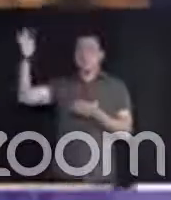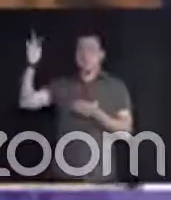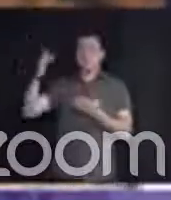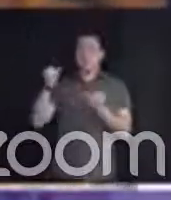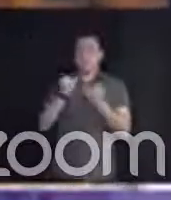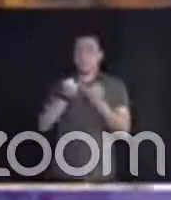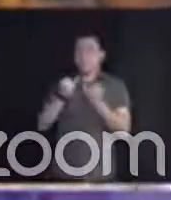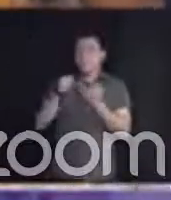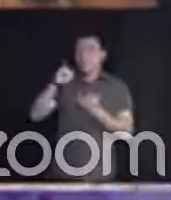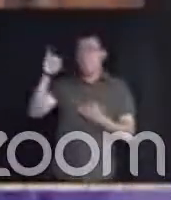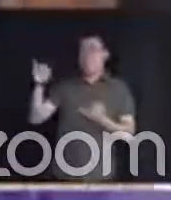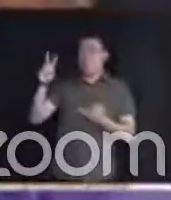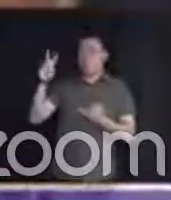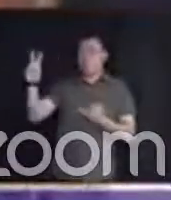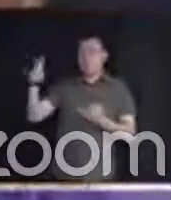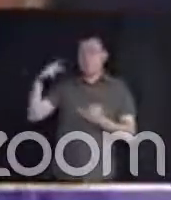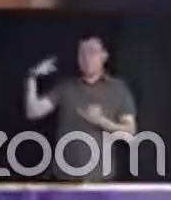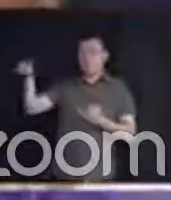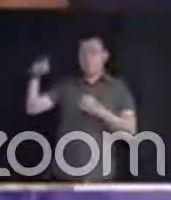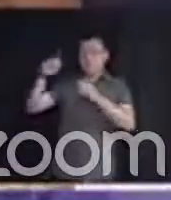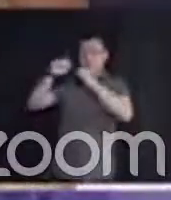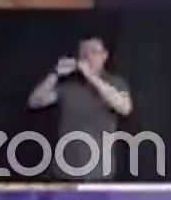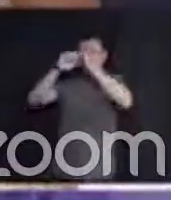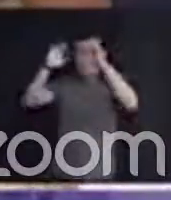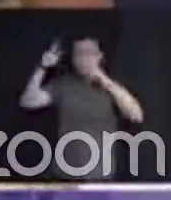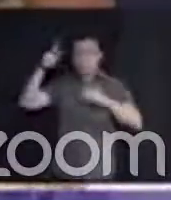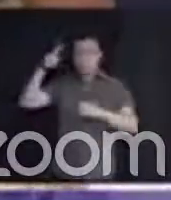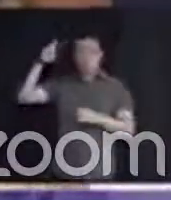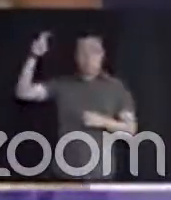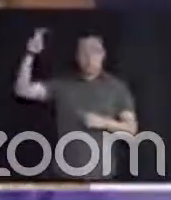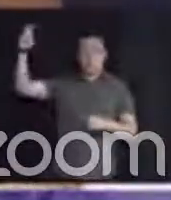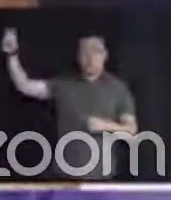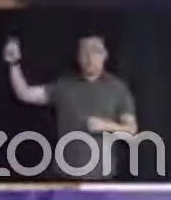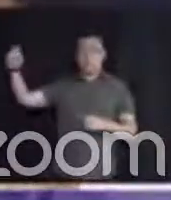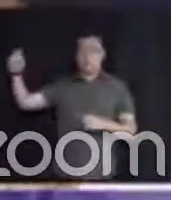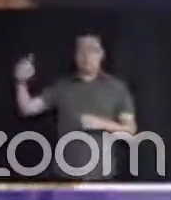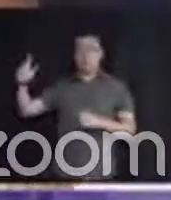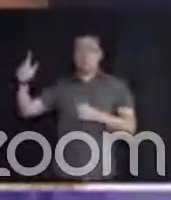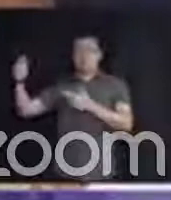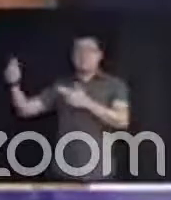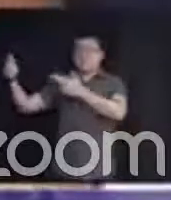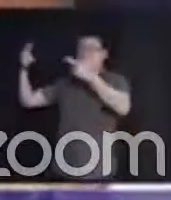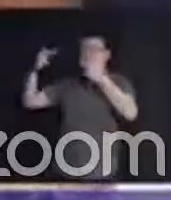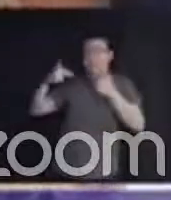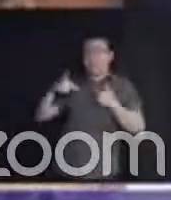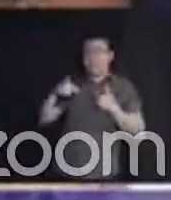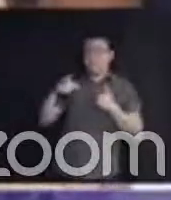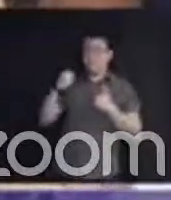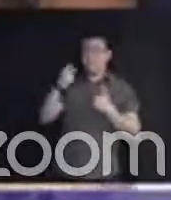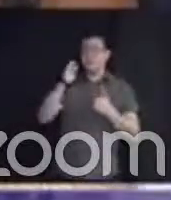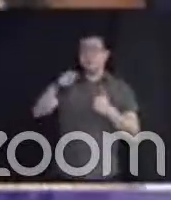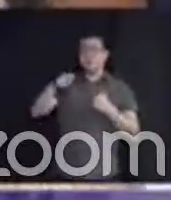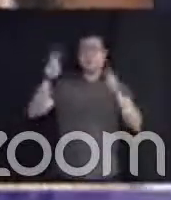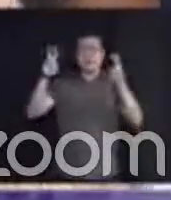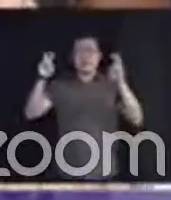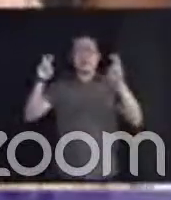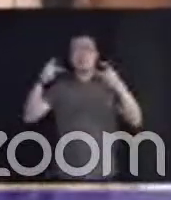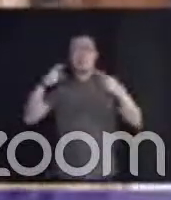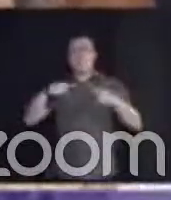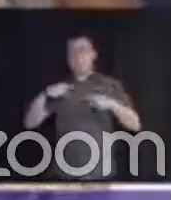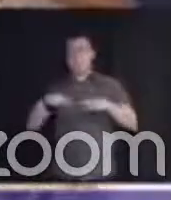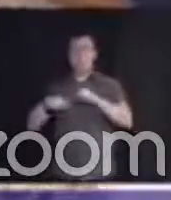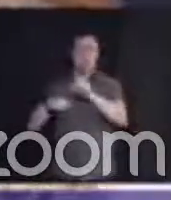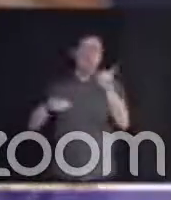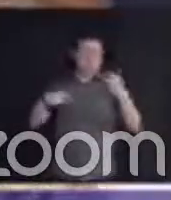Gracias a Dios. Gracias al sueño de Jorge Vergara que nos heredó de ser gente que cuida a la